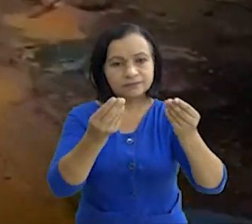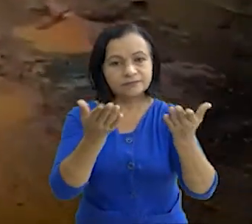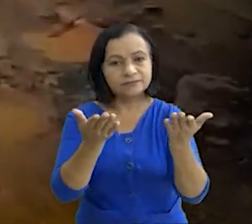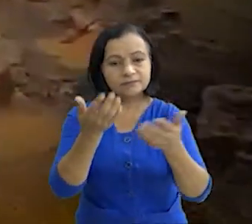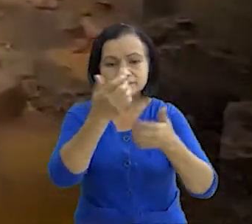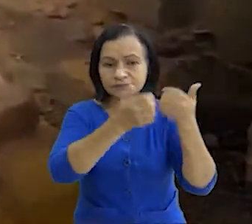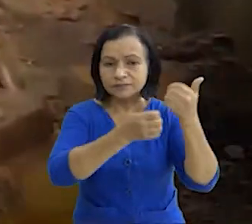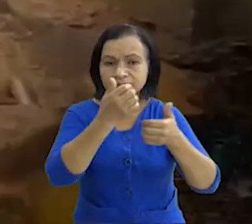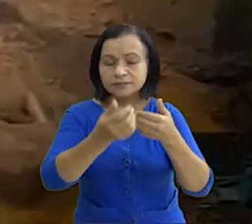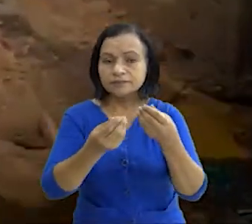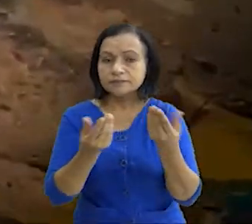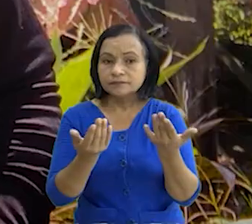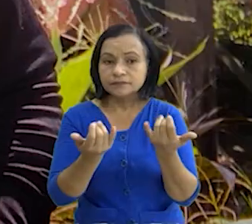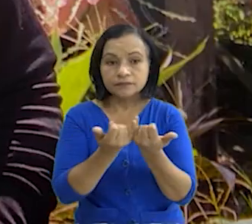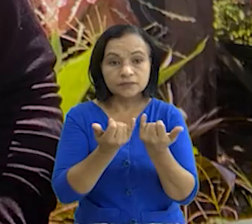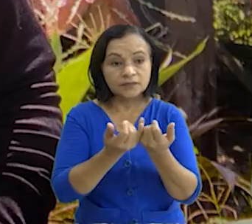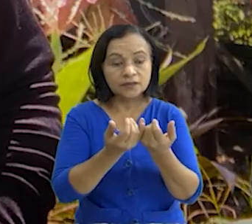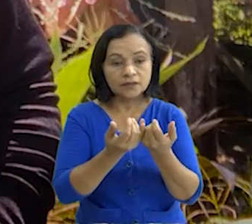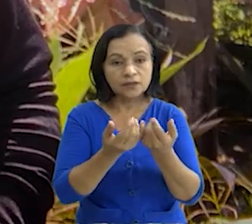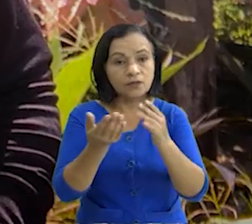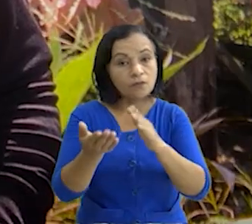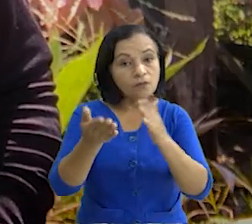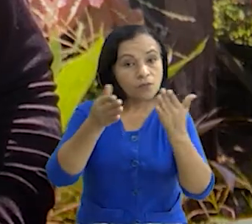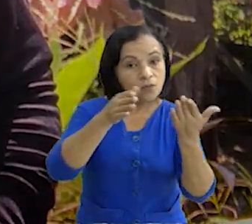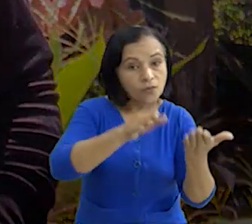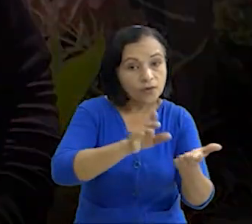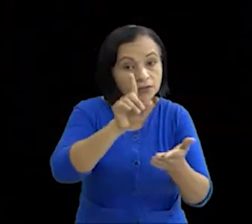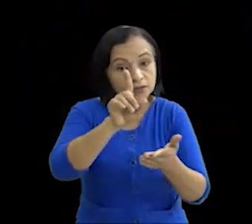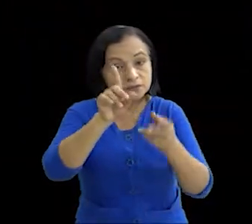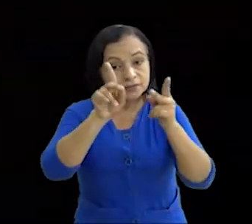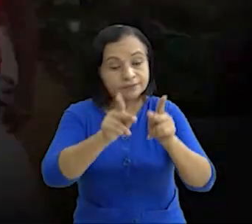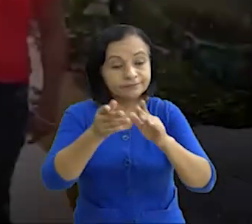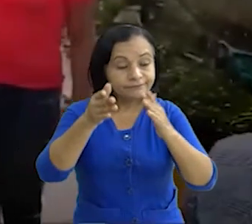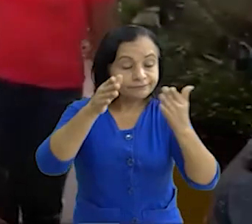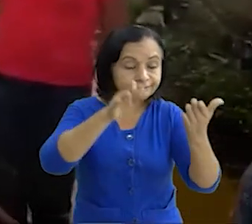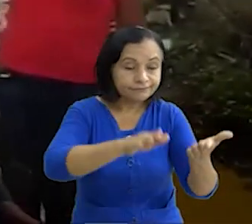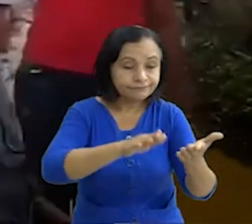Tuvimos una pérdida humana, ¿verdad? Que es lo más lamentable.